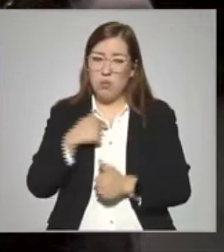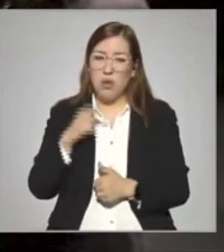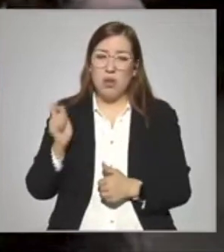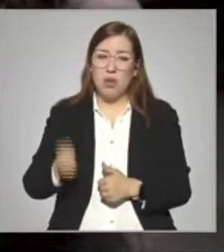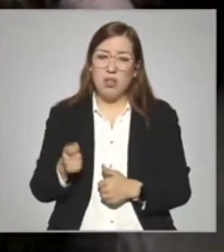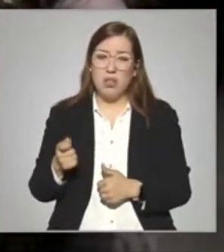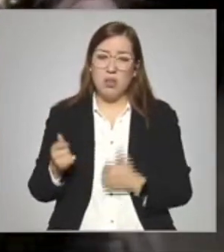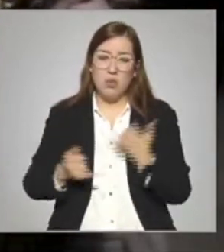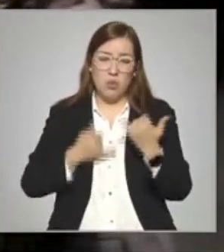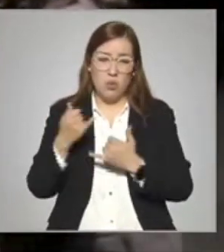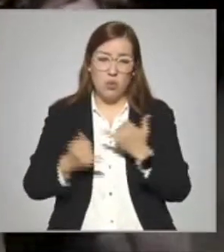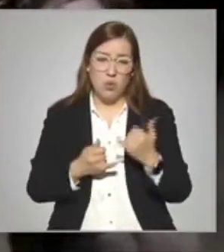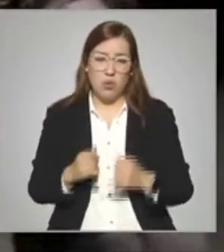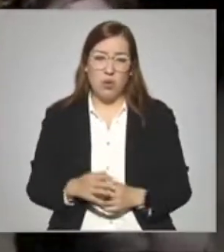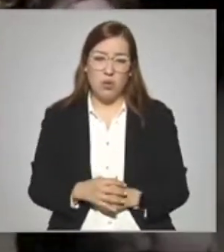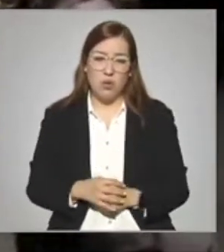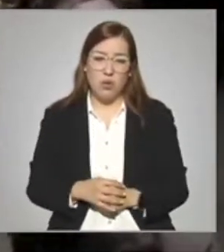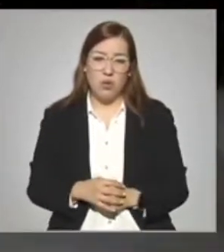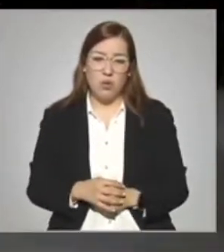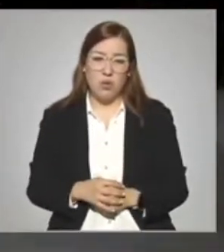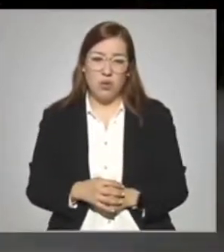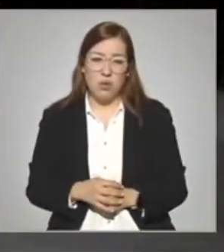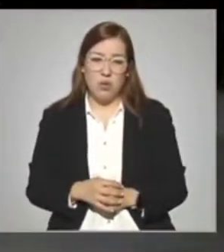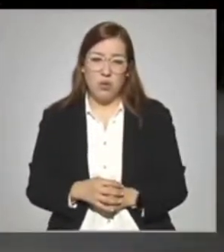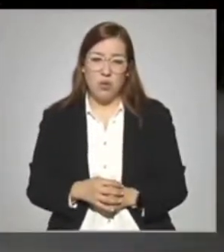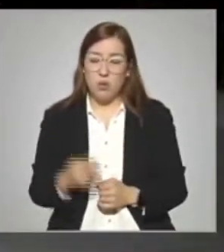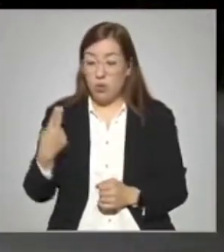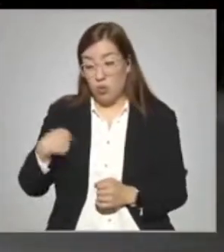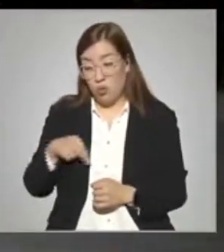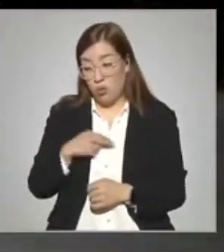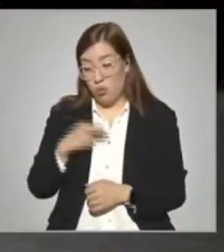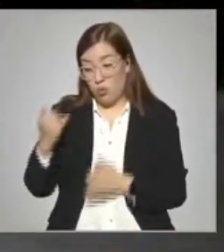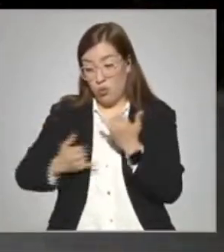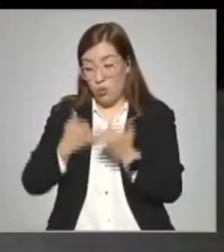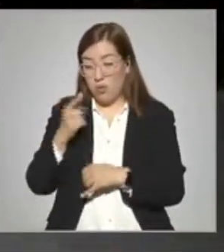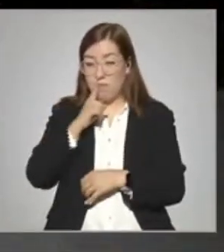qué? A nuestro juego secreto. No sé. Se dice